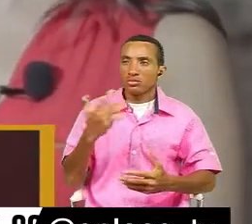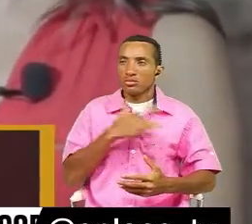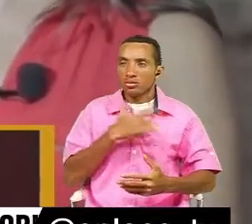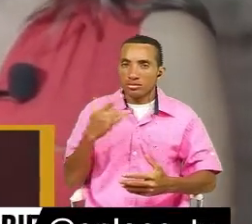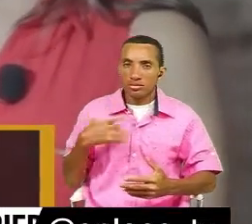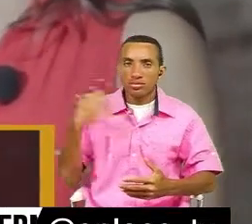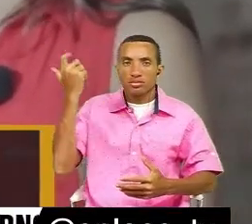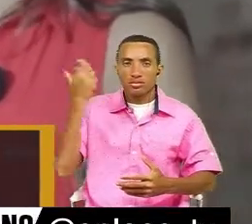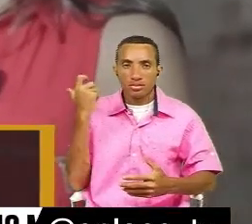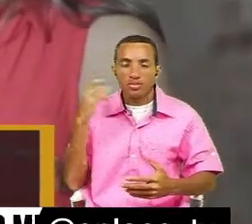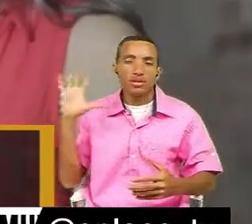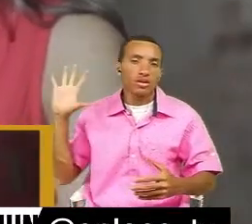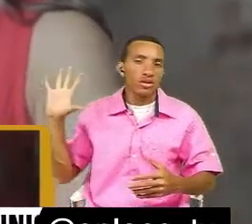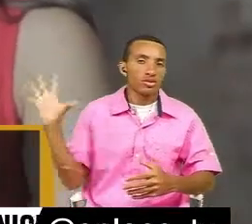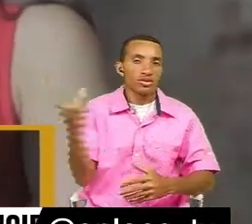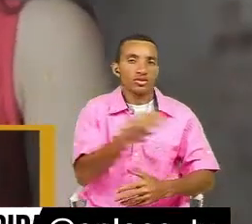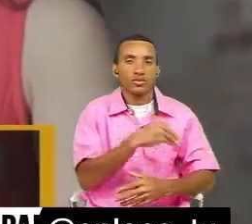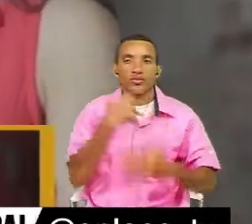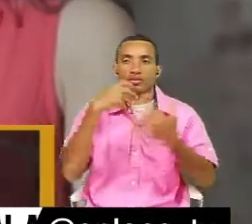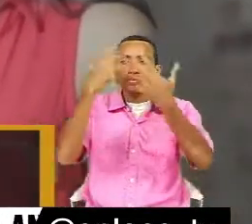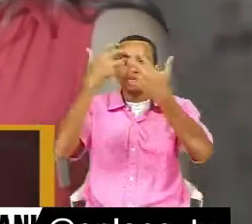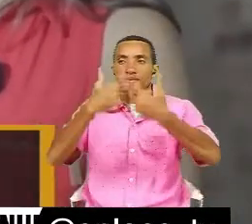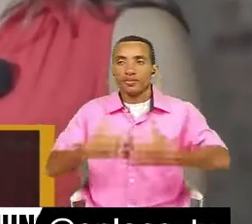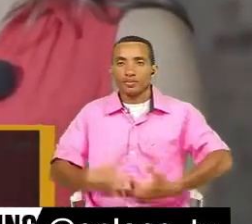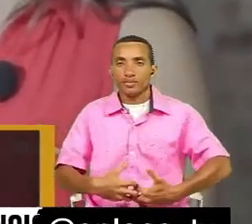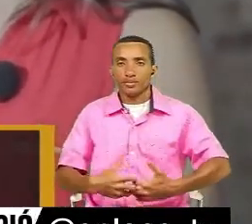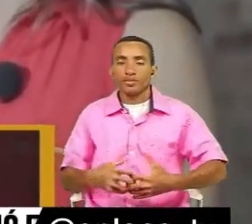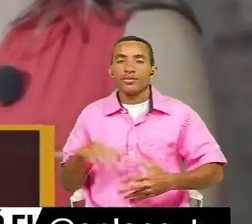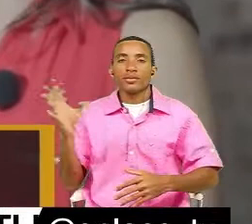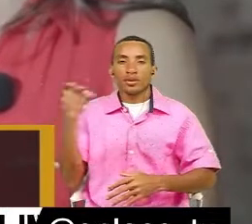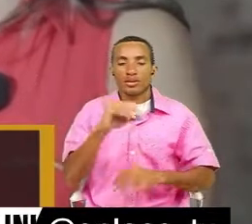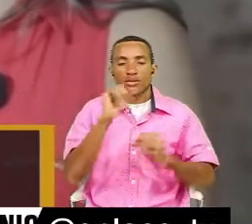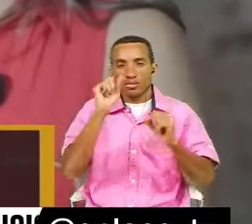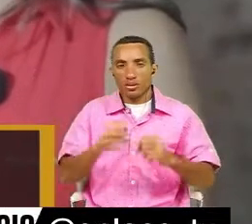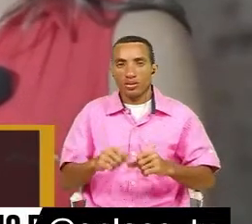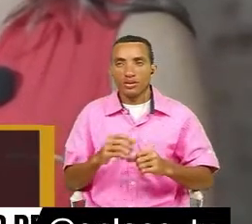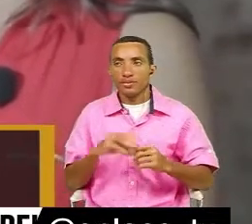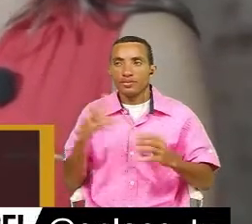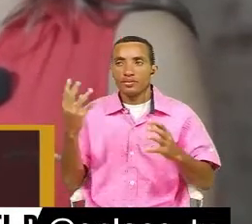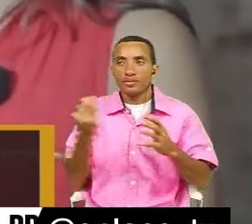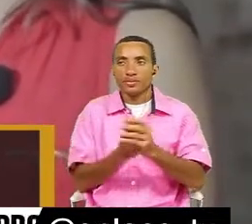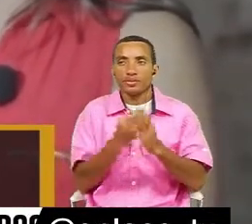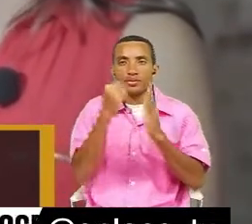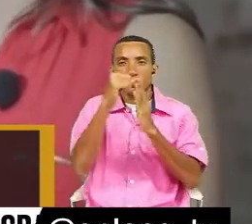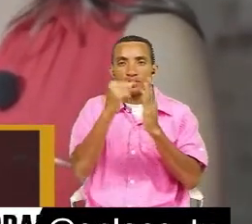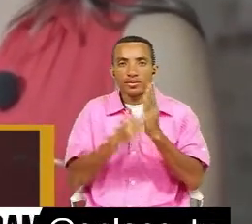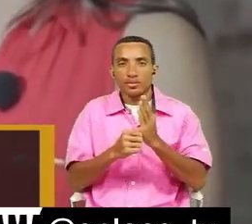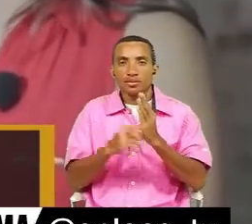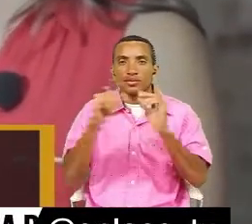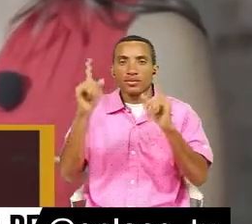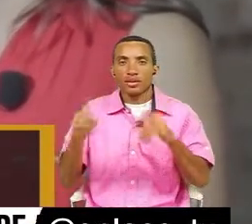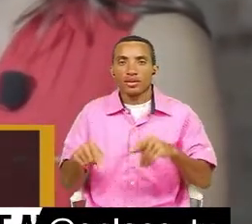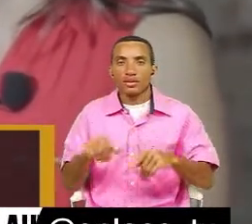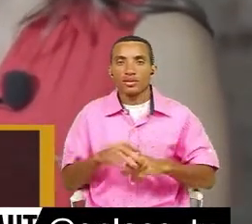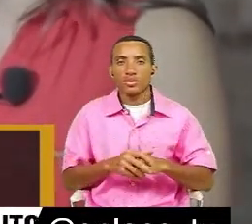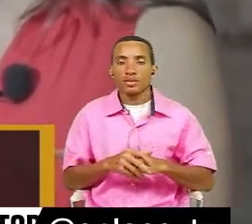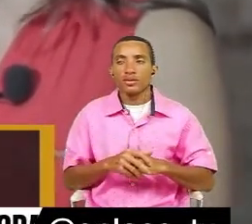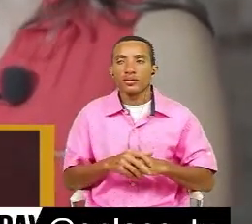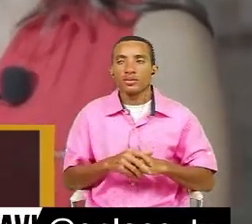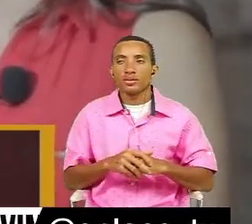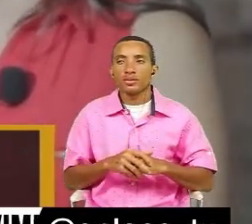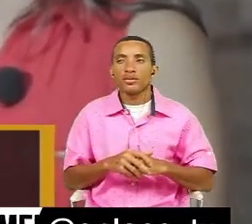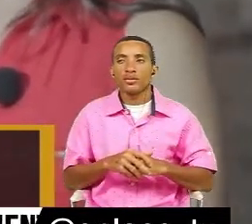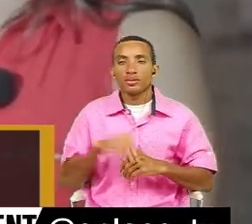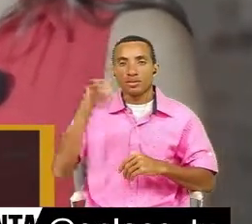una invitación a todos los empresarios para que hagan parte de este programa que está ofreciendo pues